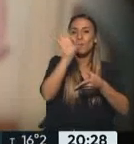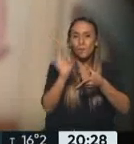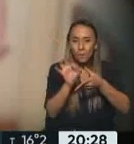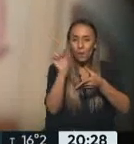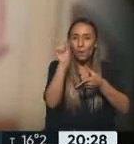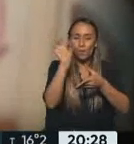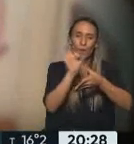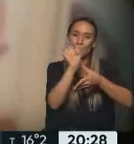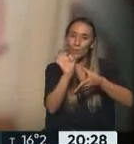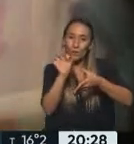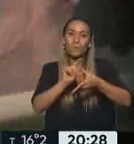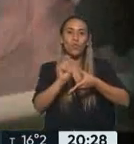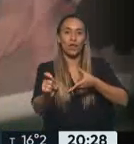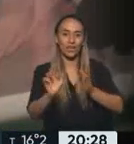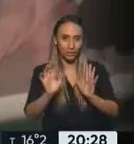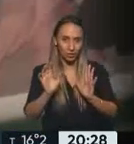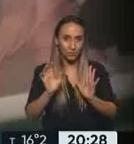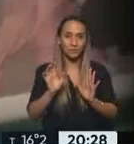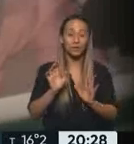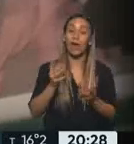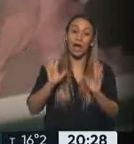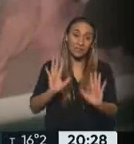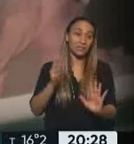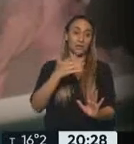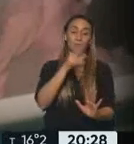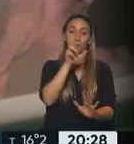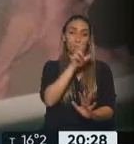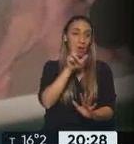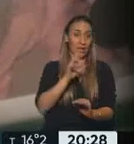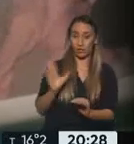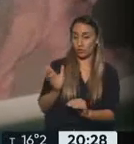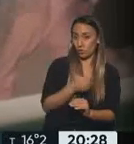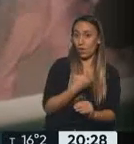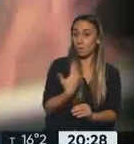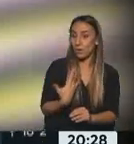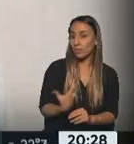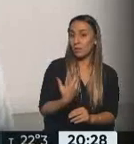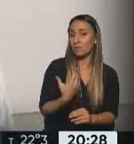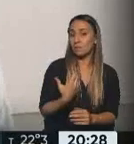las personas, digamos, puedan acceder a la maternidad o a la paternidad, digamos,